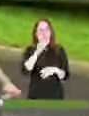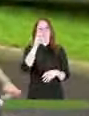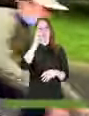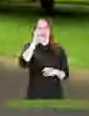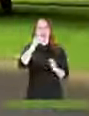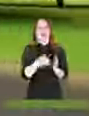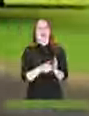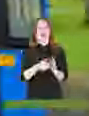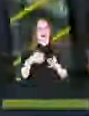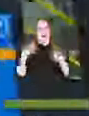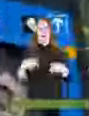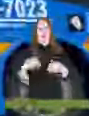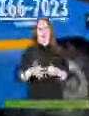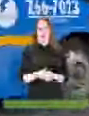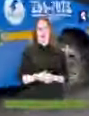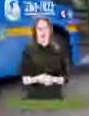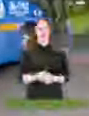de CO2.